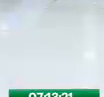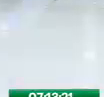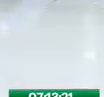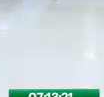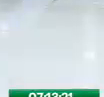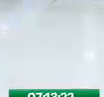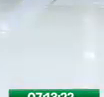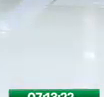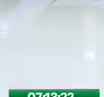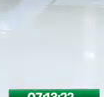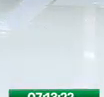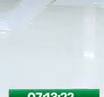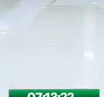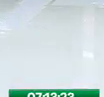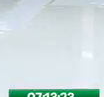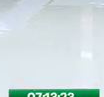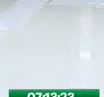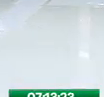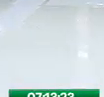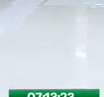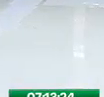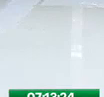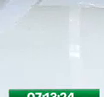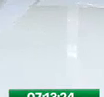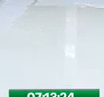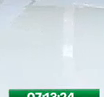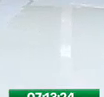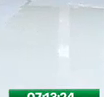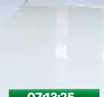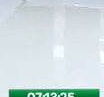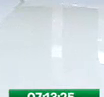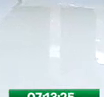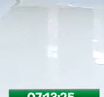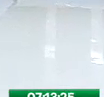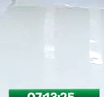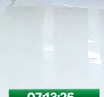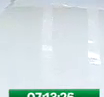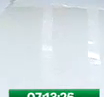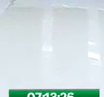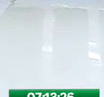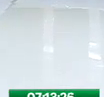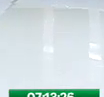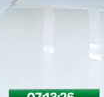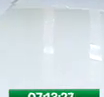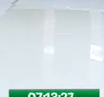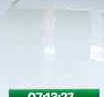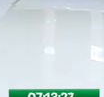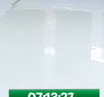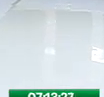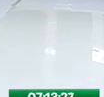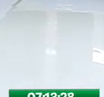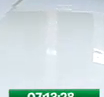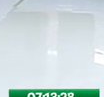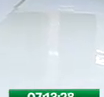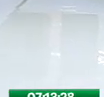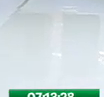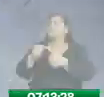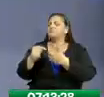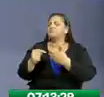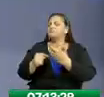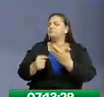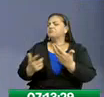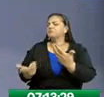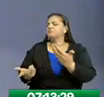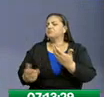doctor? Bueno, principalmente es tos seca, la fiebre, una fiebre alta, malestar general